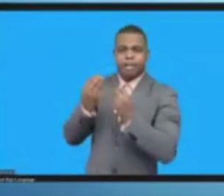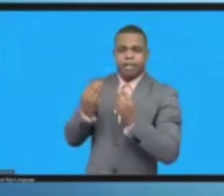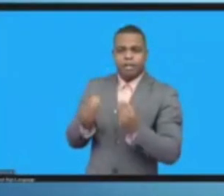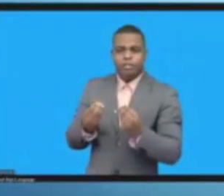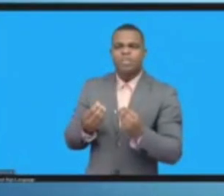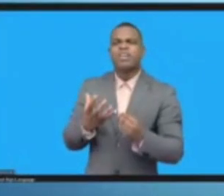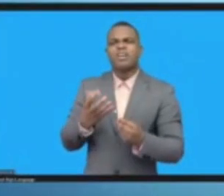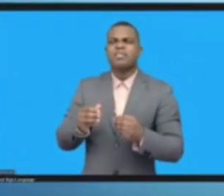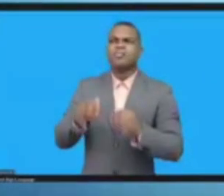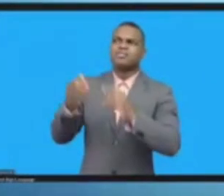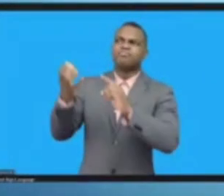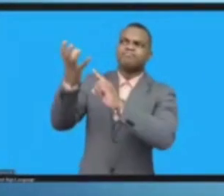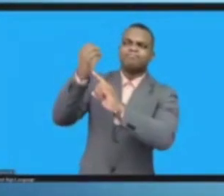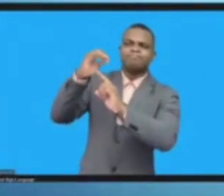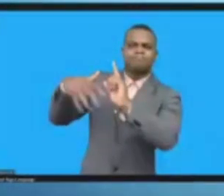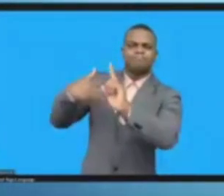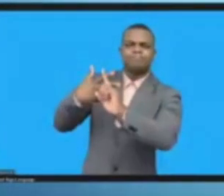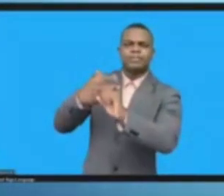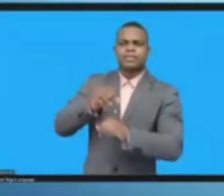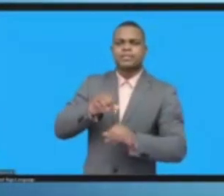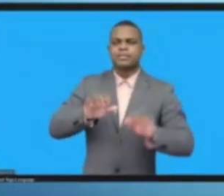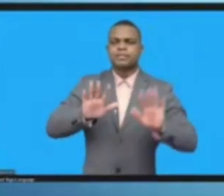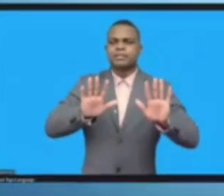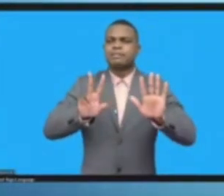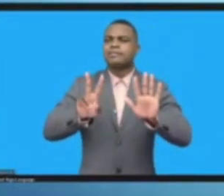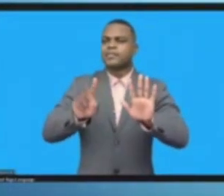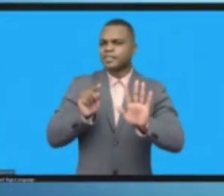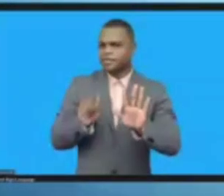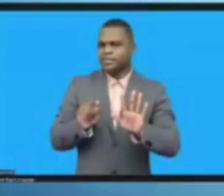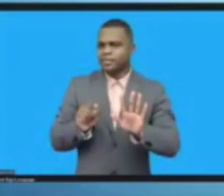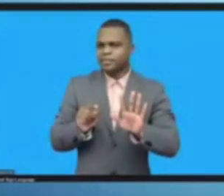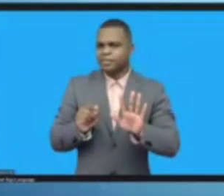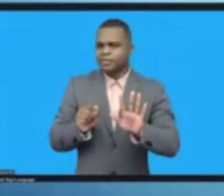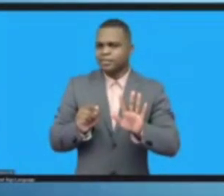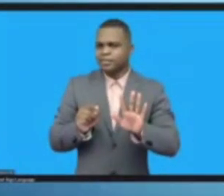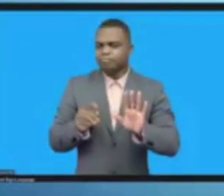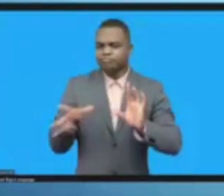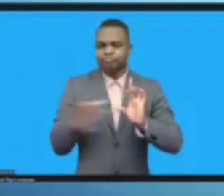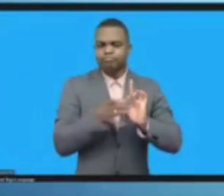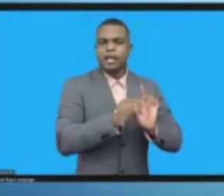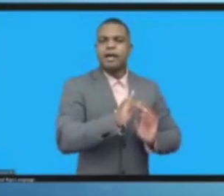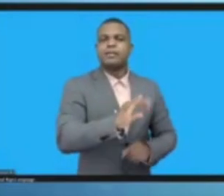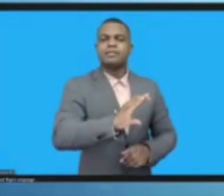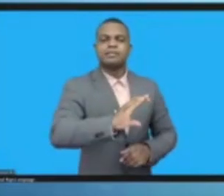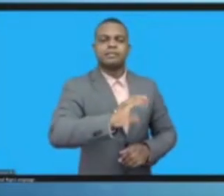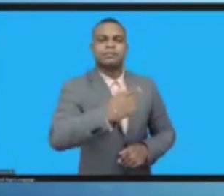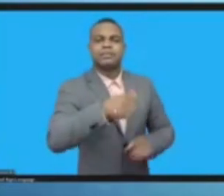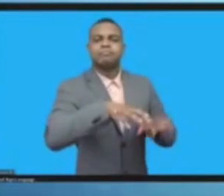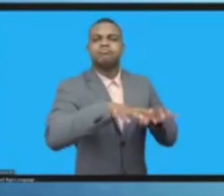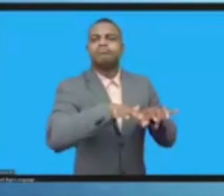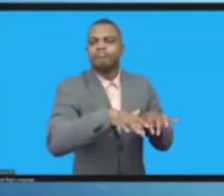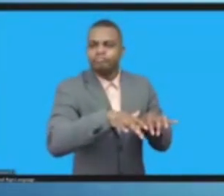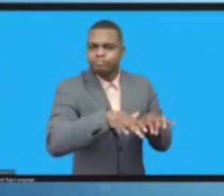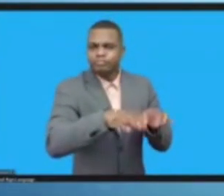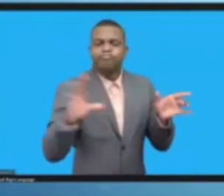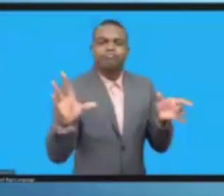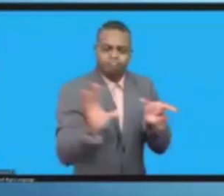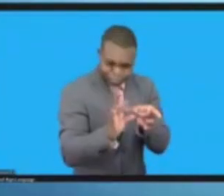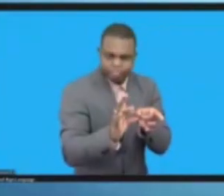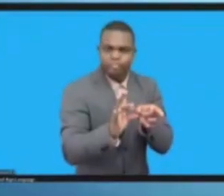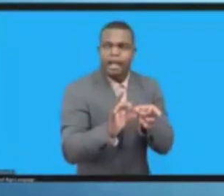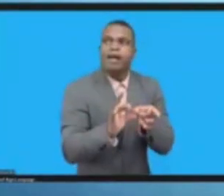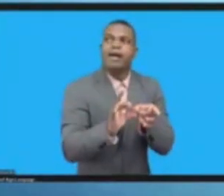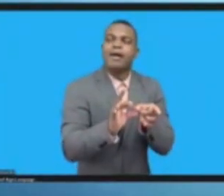al objetivo de 2020 quisiera preguntarles lo siguiente cómo lo juzgarán las generaciones del